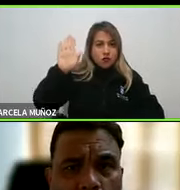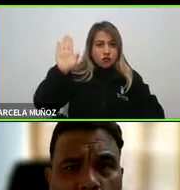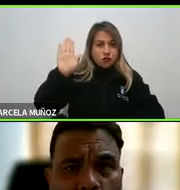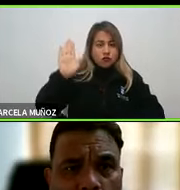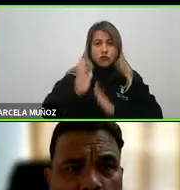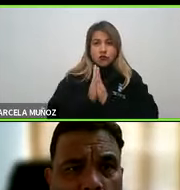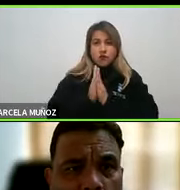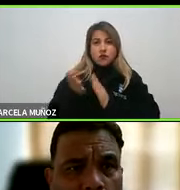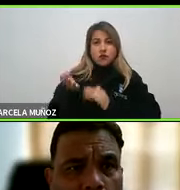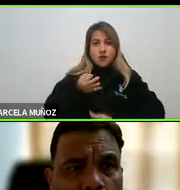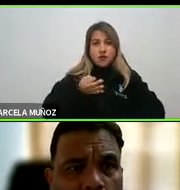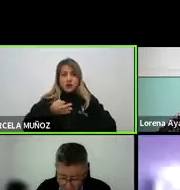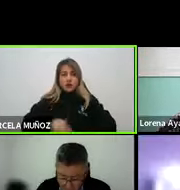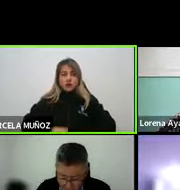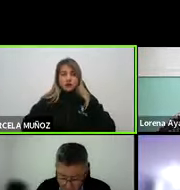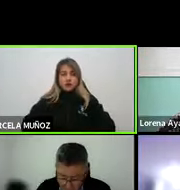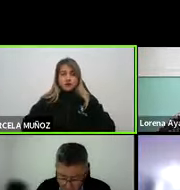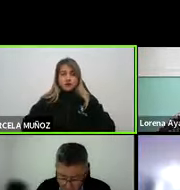favor?